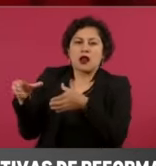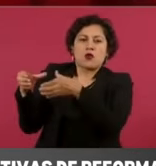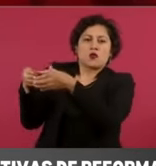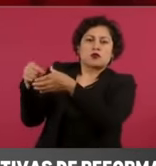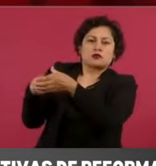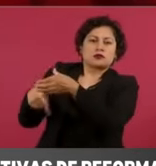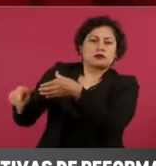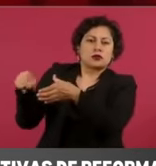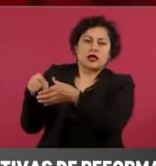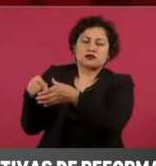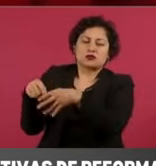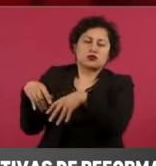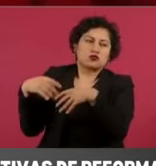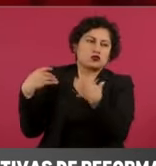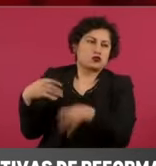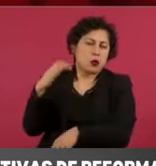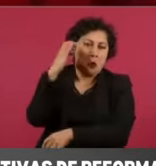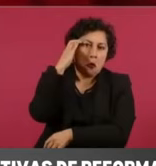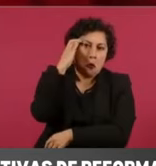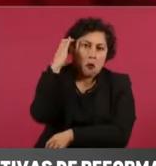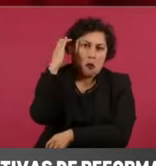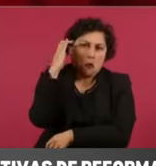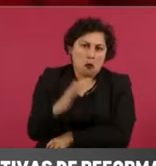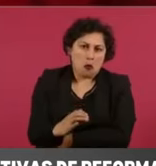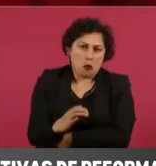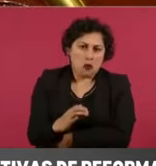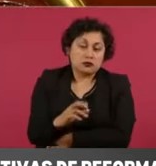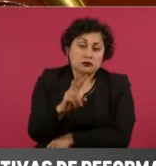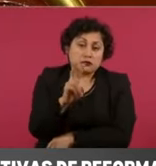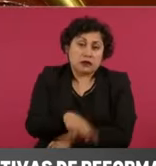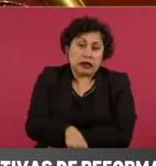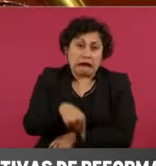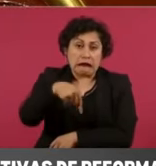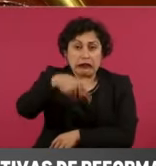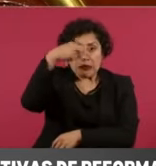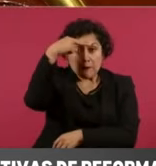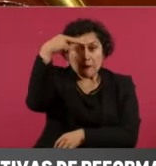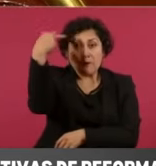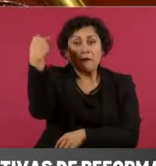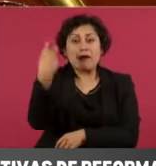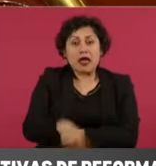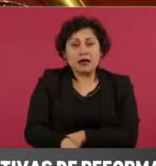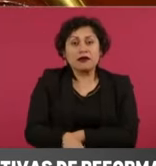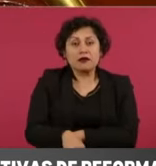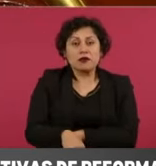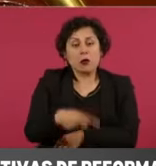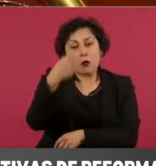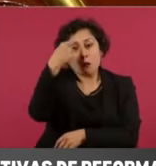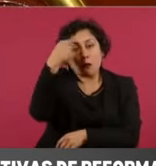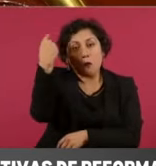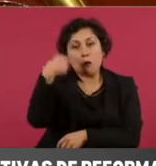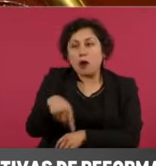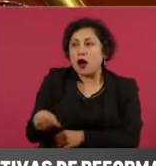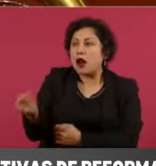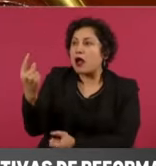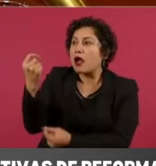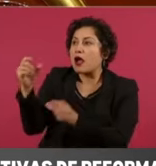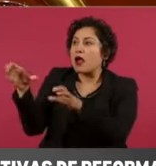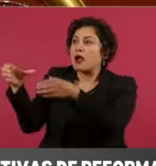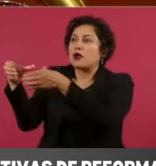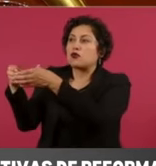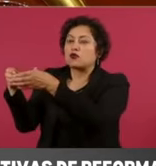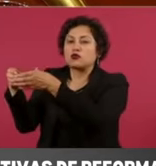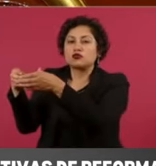México era país de unos cuantos y para ellos el pueblo no